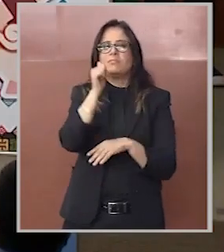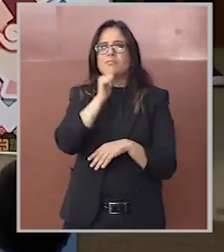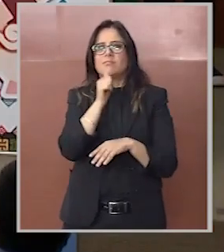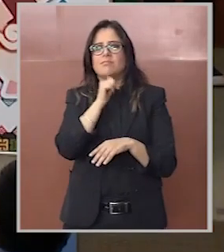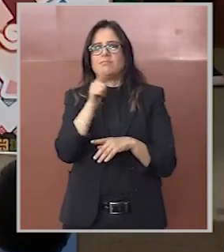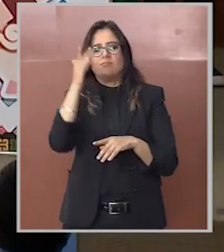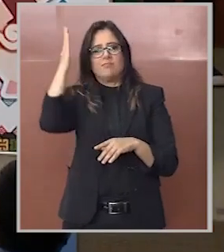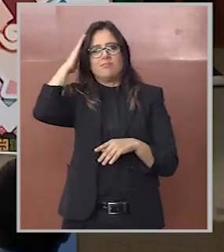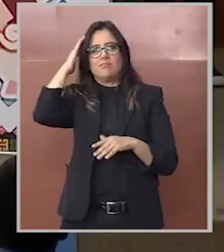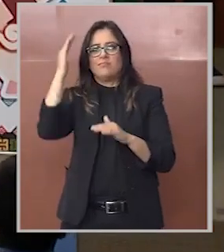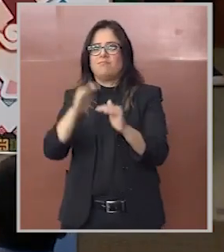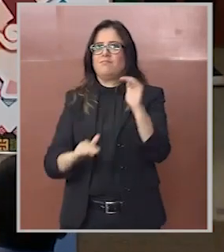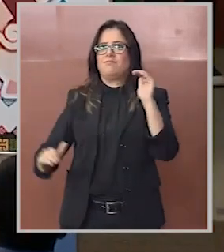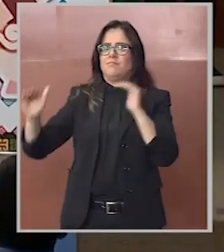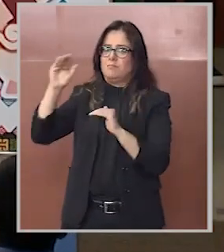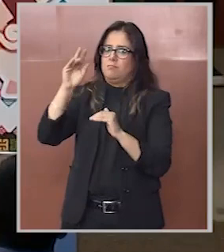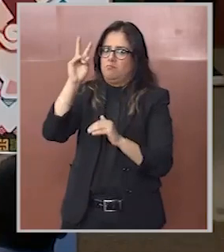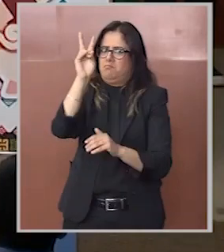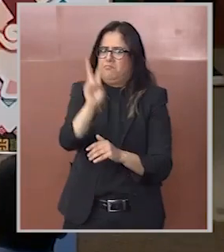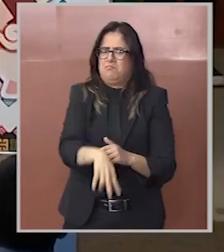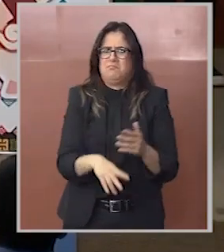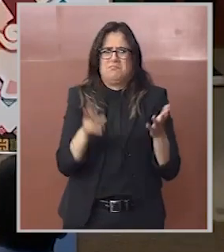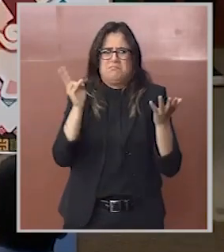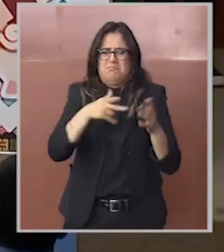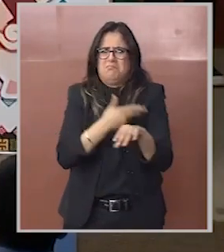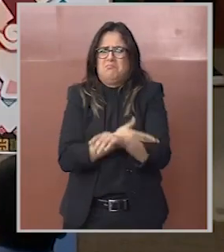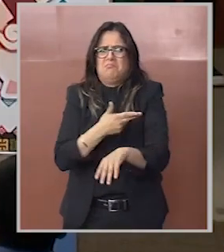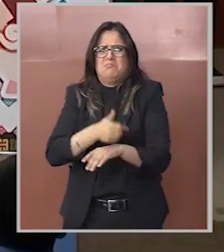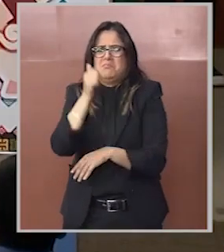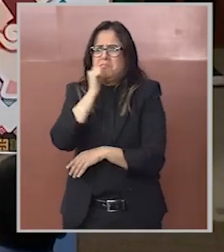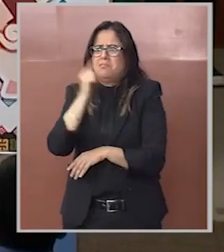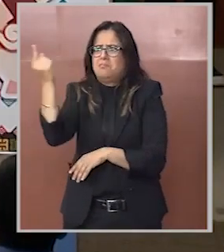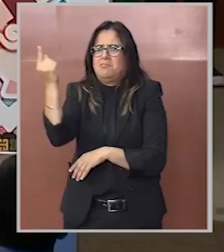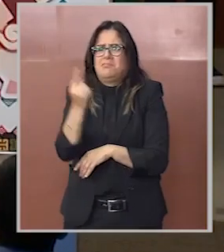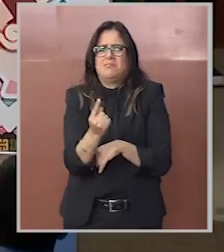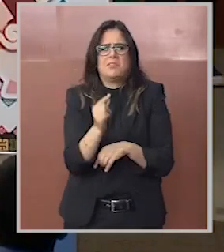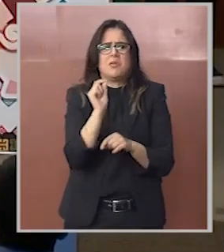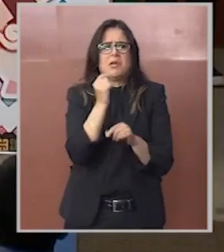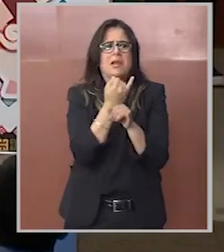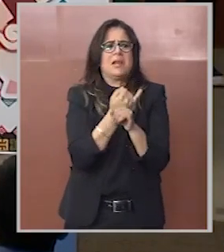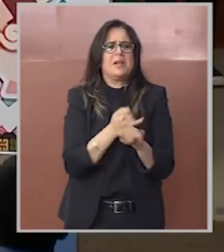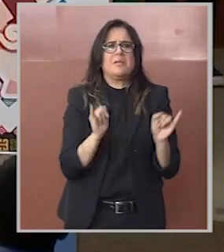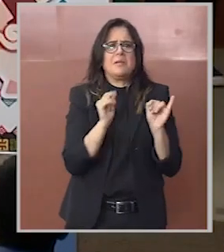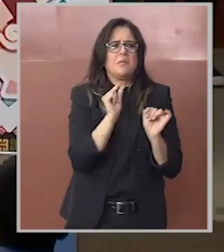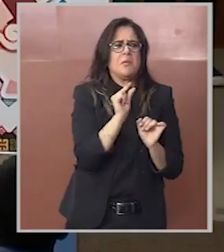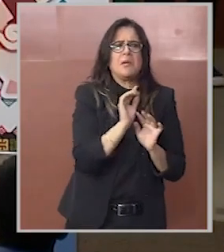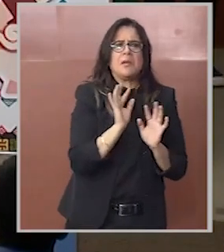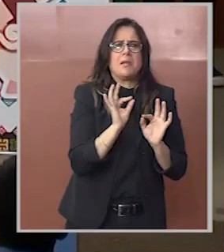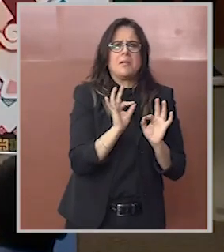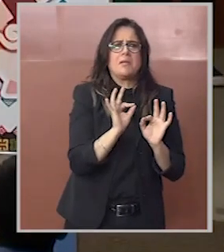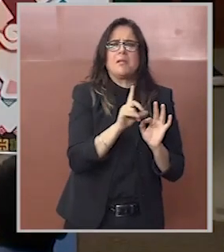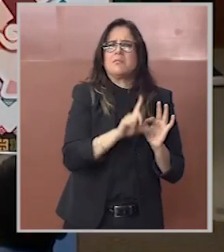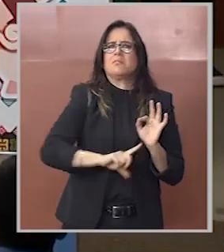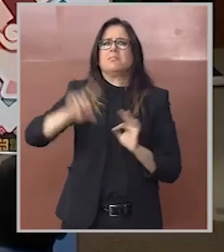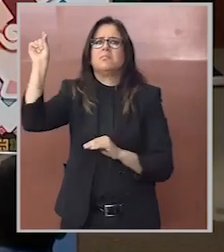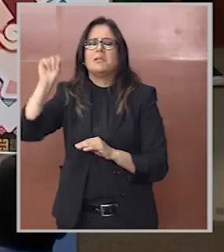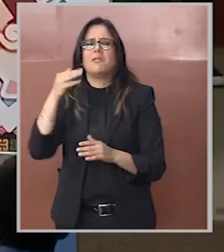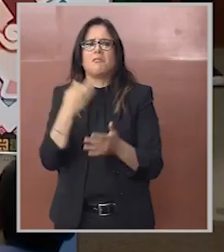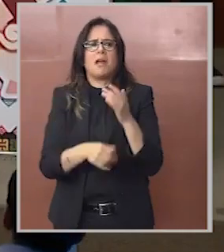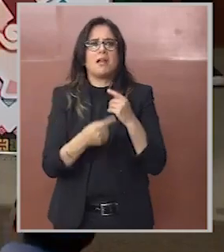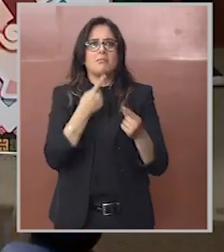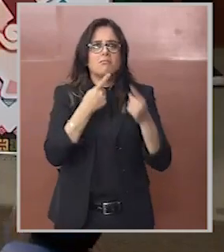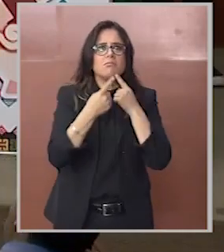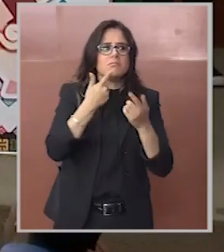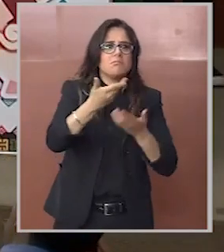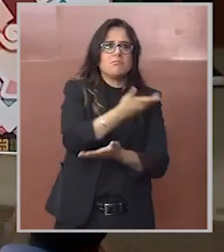instancias y hay que decirlo o sea llegan este están se inaugura y se van y nunca se enteran de las discusiones que se dan él y